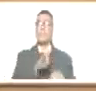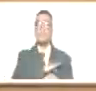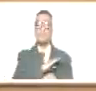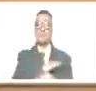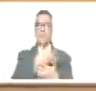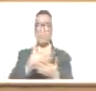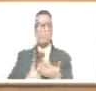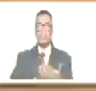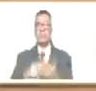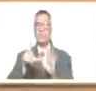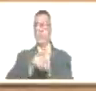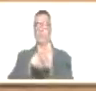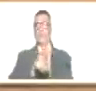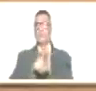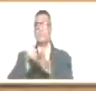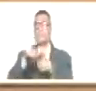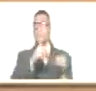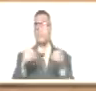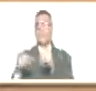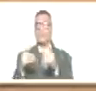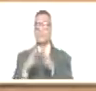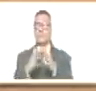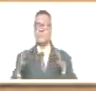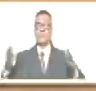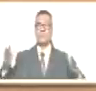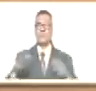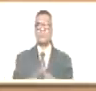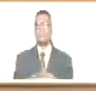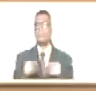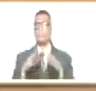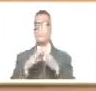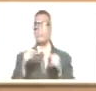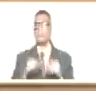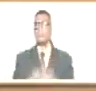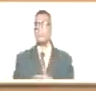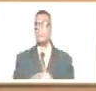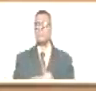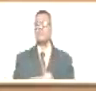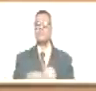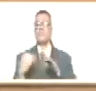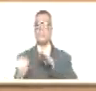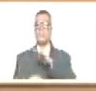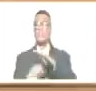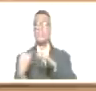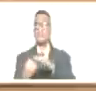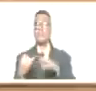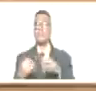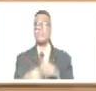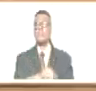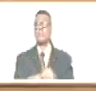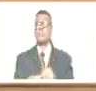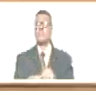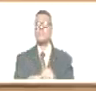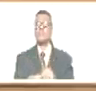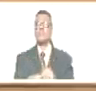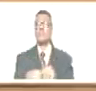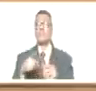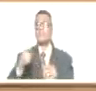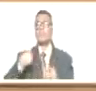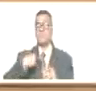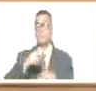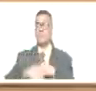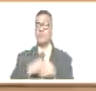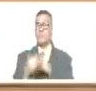ley que se ha discutido ampliamente en todas las instituciones que atienden de manera denodada